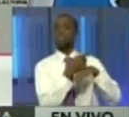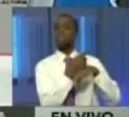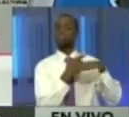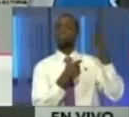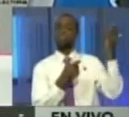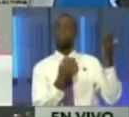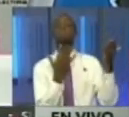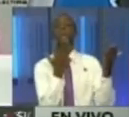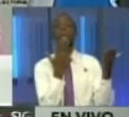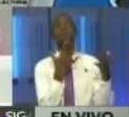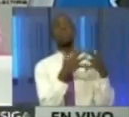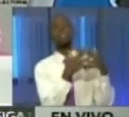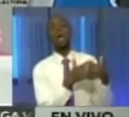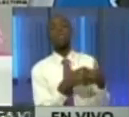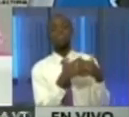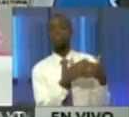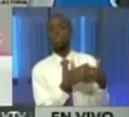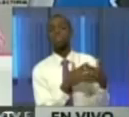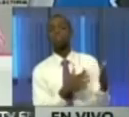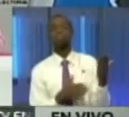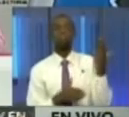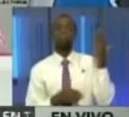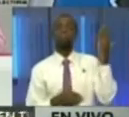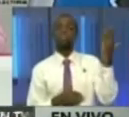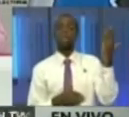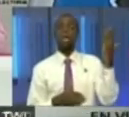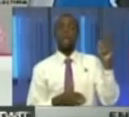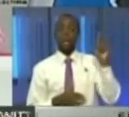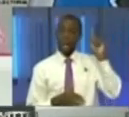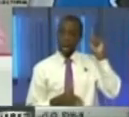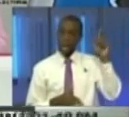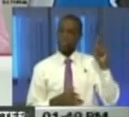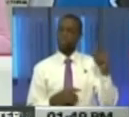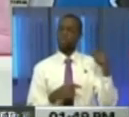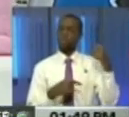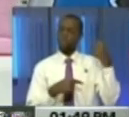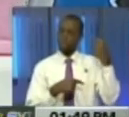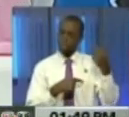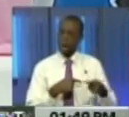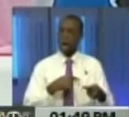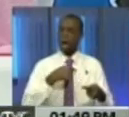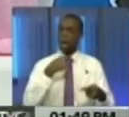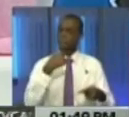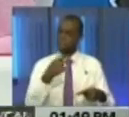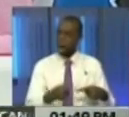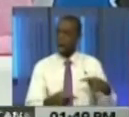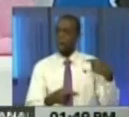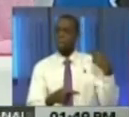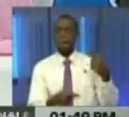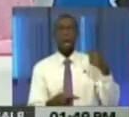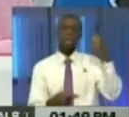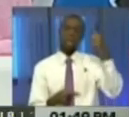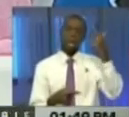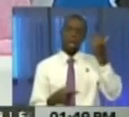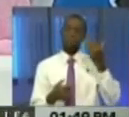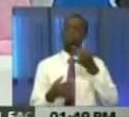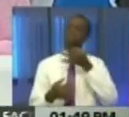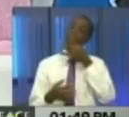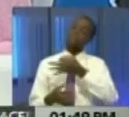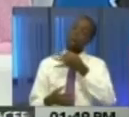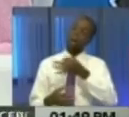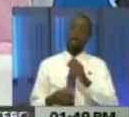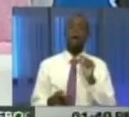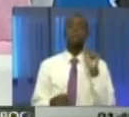de Estados Unidos, que cada cierto tiempo se pronuncia sobre esta autoridad